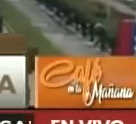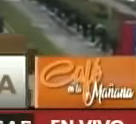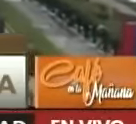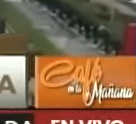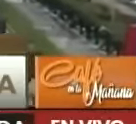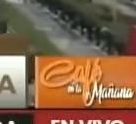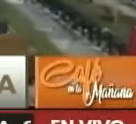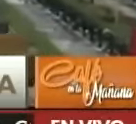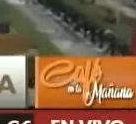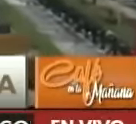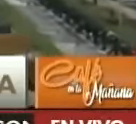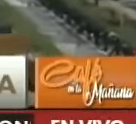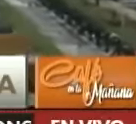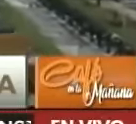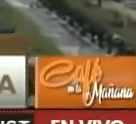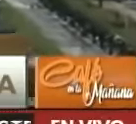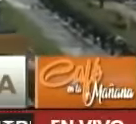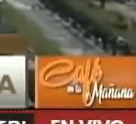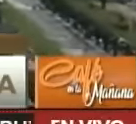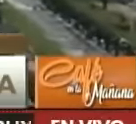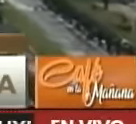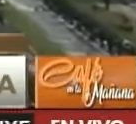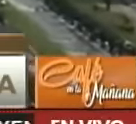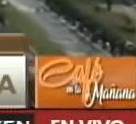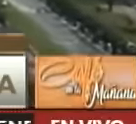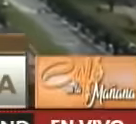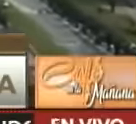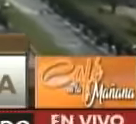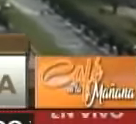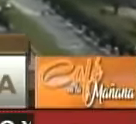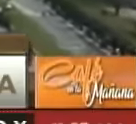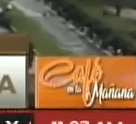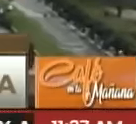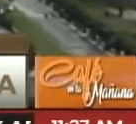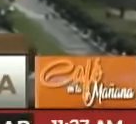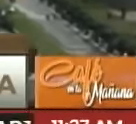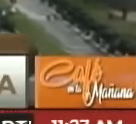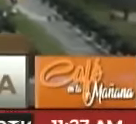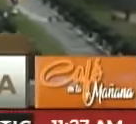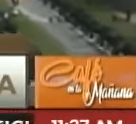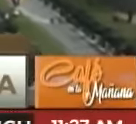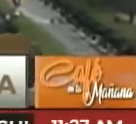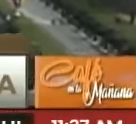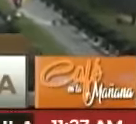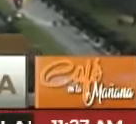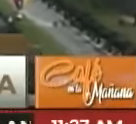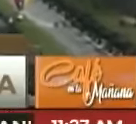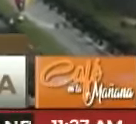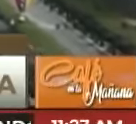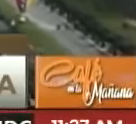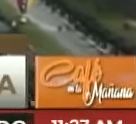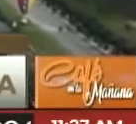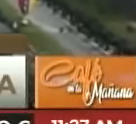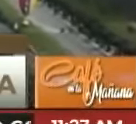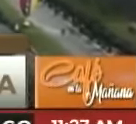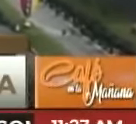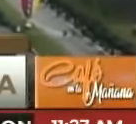plaza, en este ilustre lugar, los próceres. Aquí está la Fuerza Armada Nacional